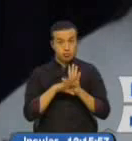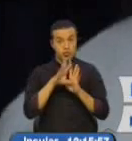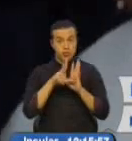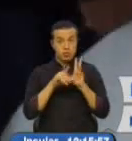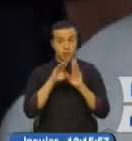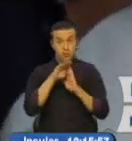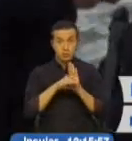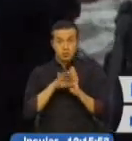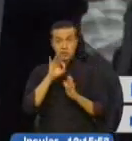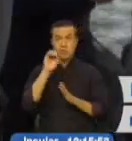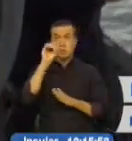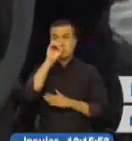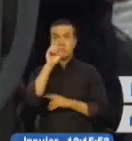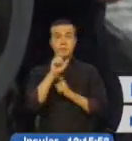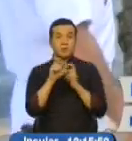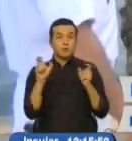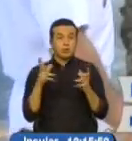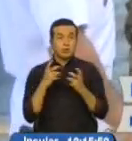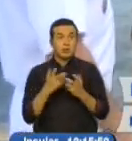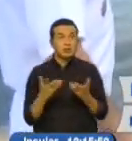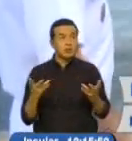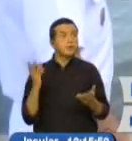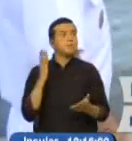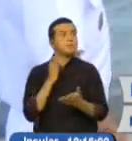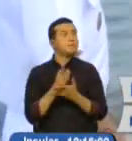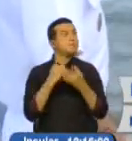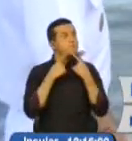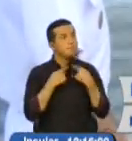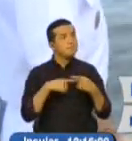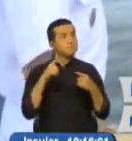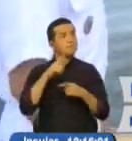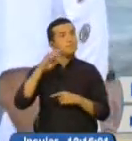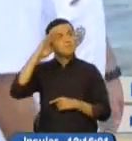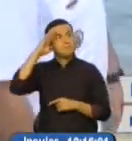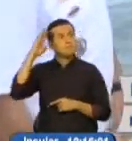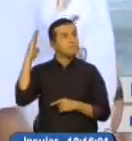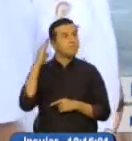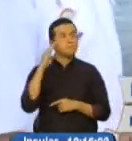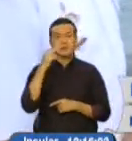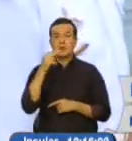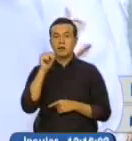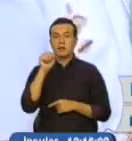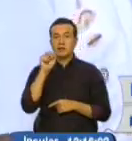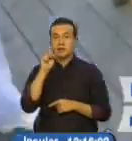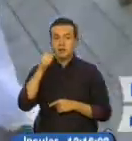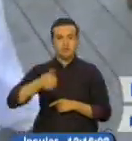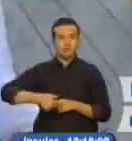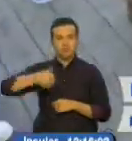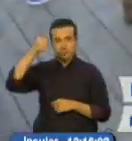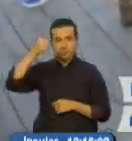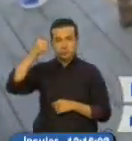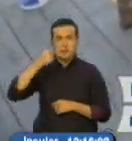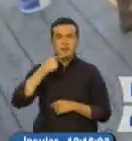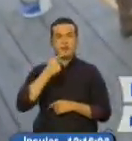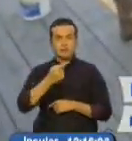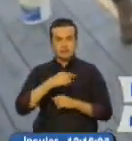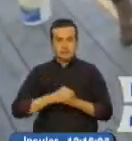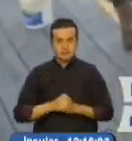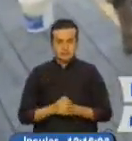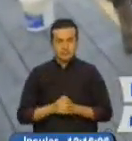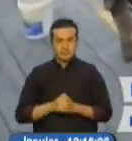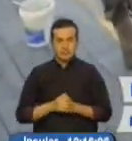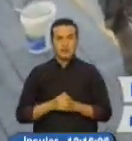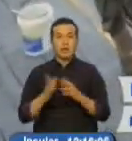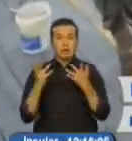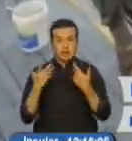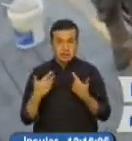la captura de quienes intentan hacerlo. Así lo menciona el capitán Hernán Peña Herrera, jefe de la Capitanía de Puerto Bolívar. Además, menciona que